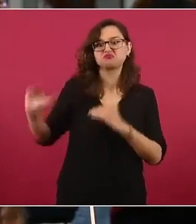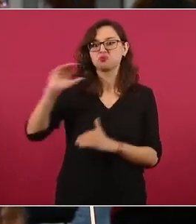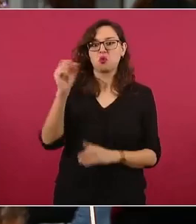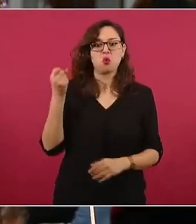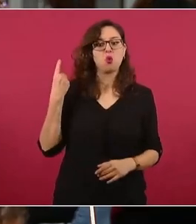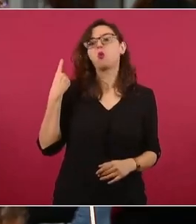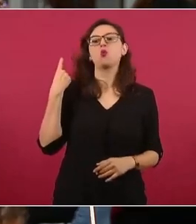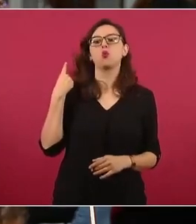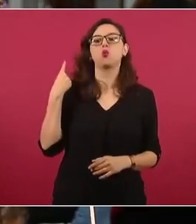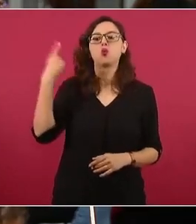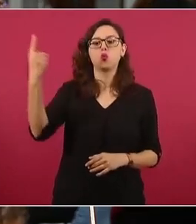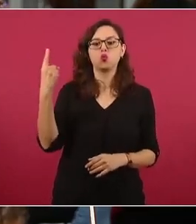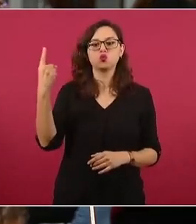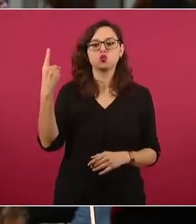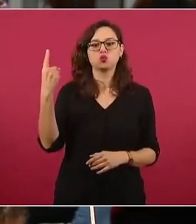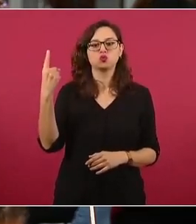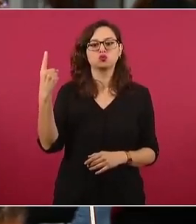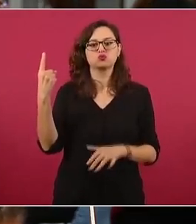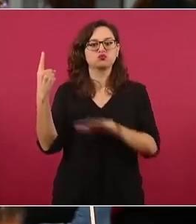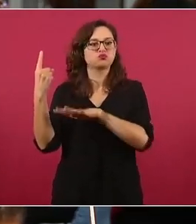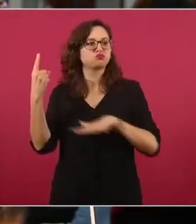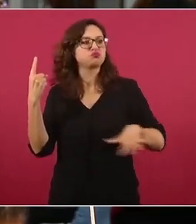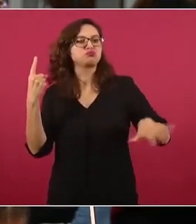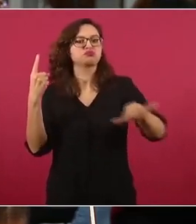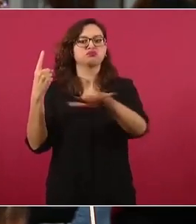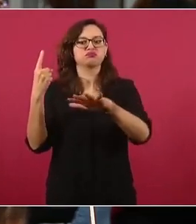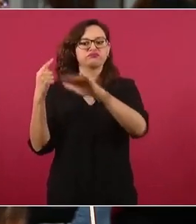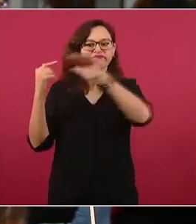solo el fiscal estuviera por encima de la ley.